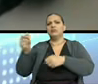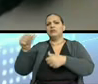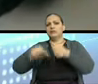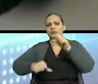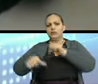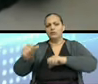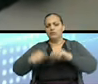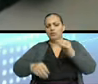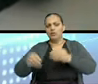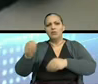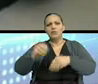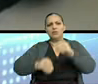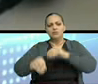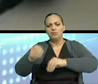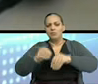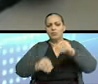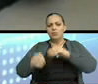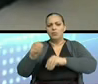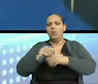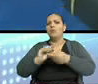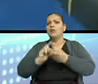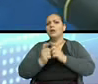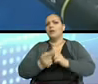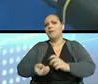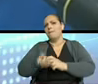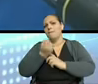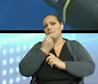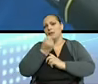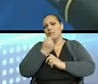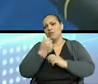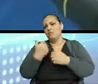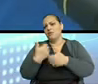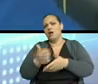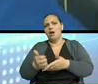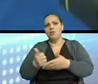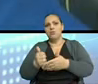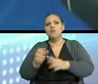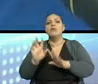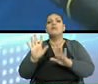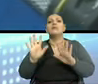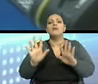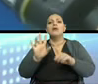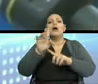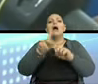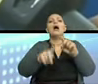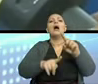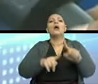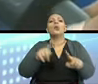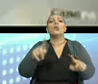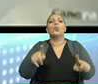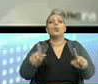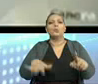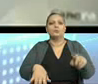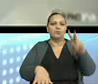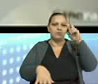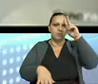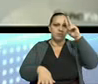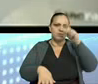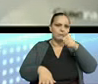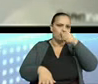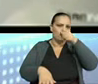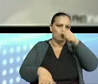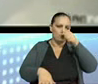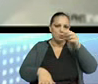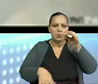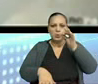de procesamiento y la pervierten, o sea, lo utilizan para algo malo. Un arma, por ejemplo, un arma como tal. En la cintura de un